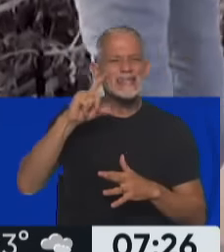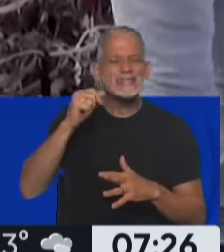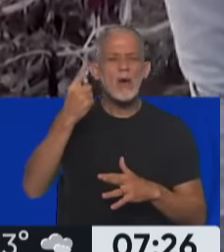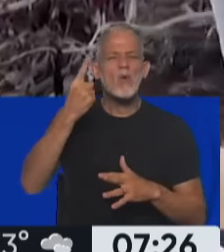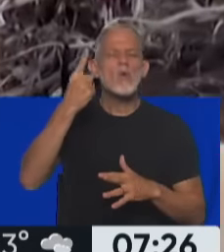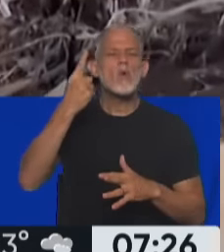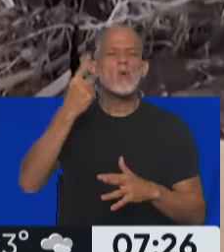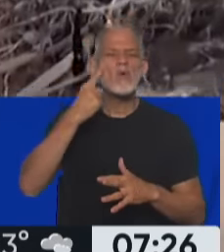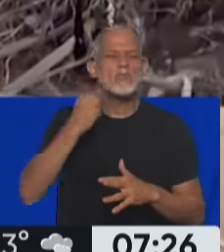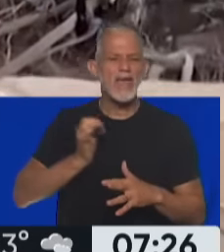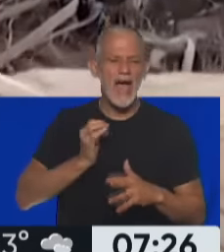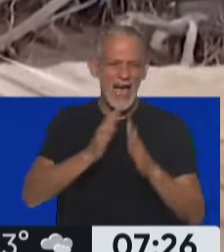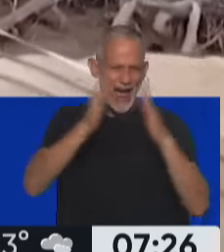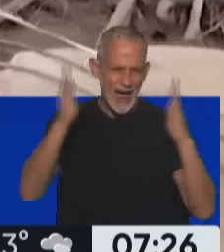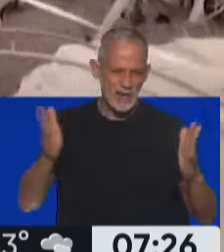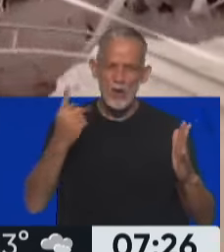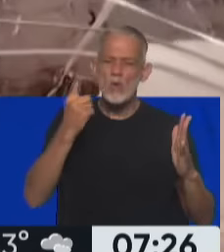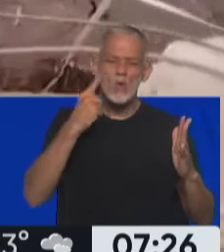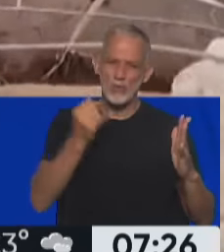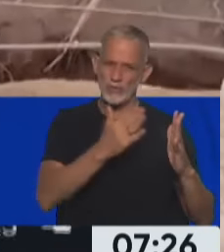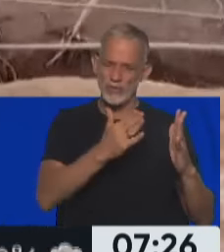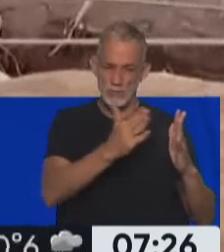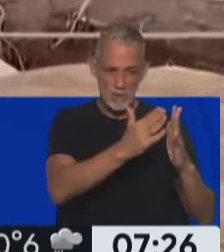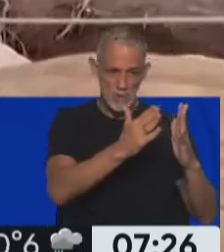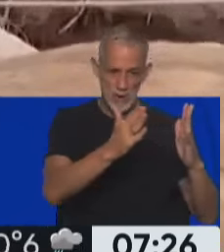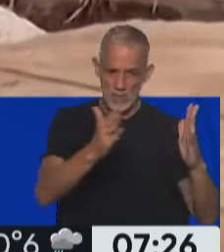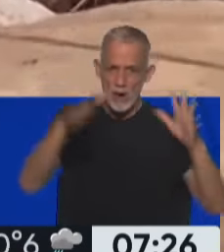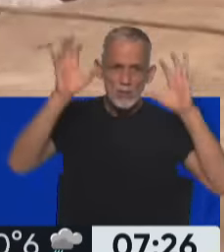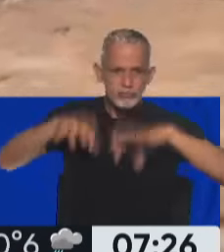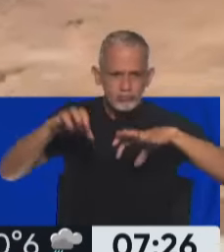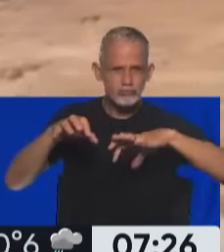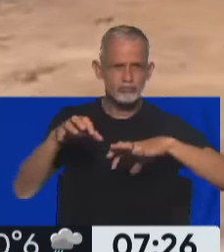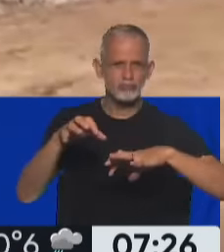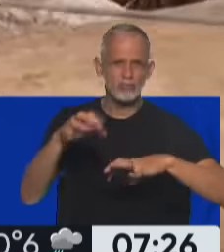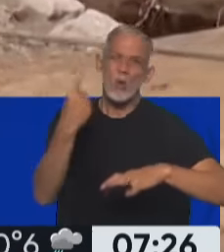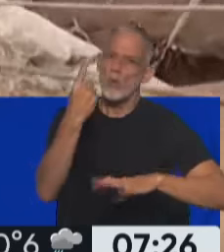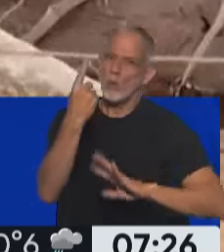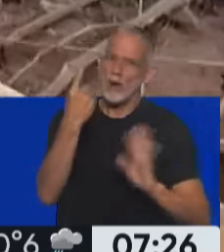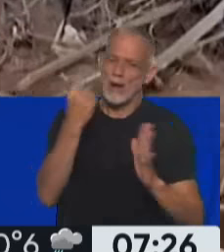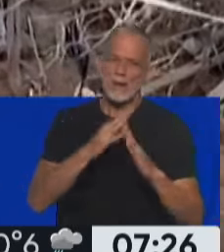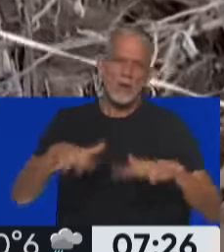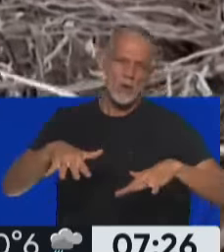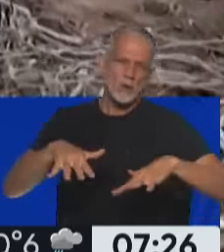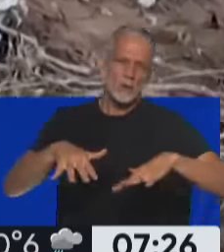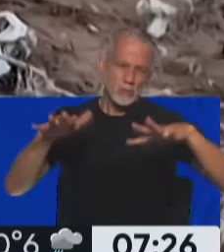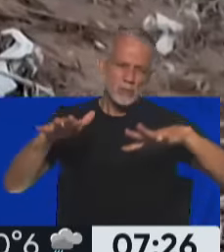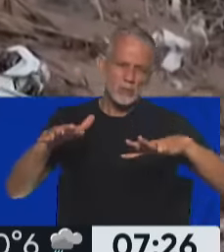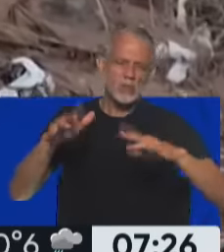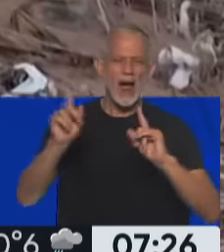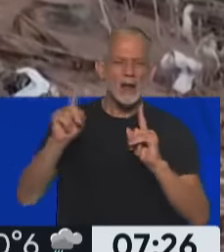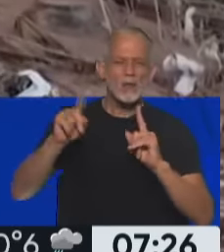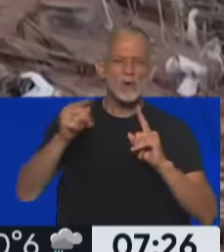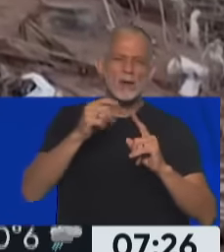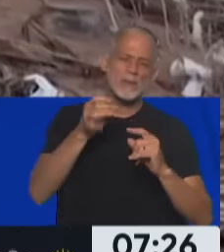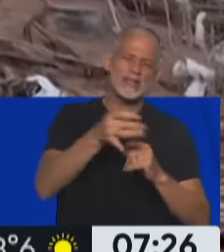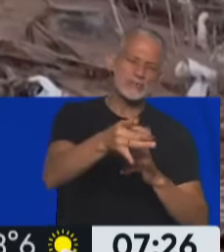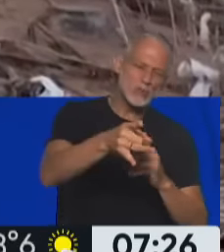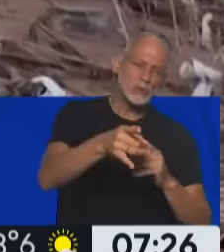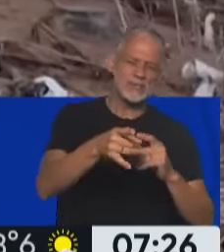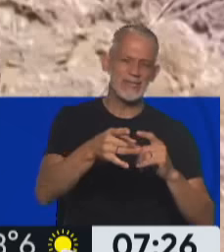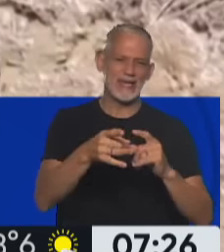año que digamos que da unas tormentas bastante fuertes, se inunda algunas estaciones de metro y